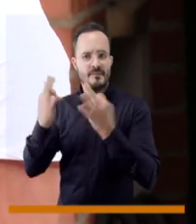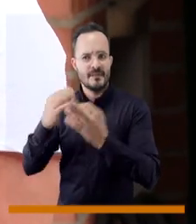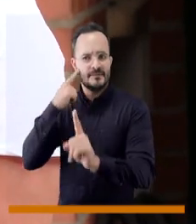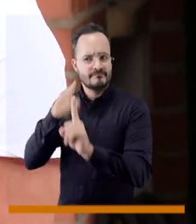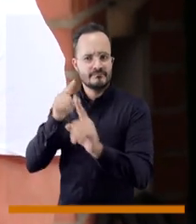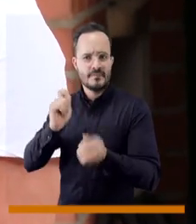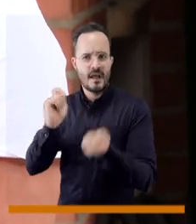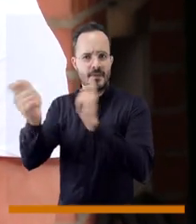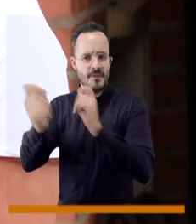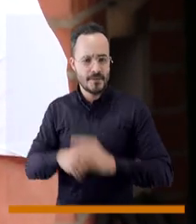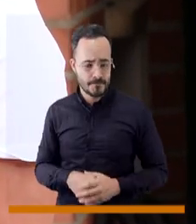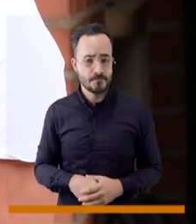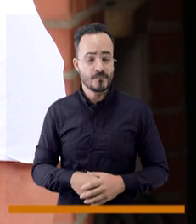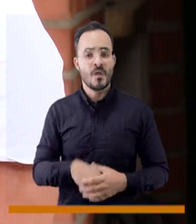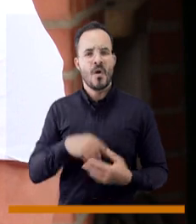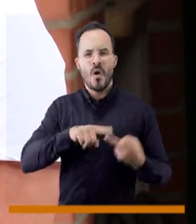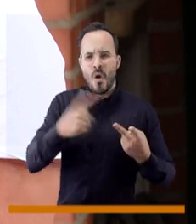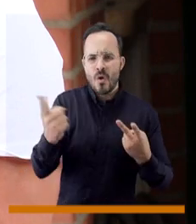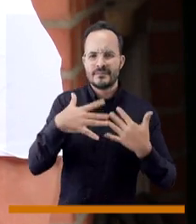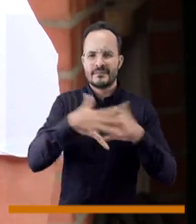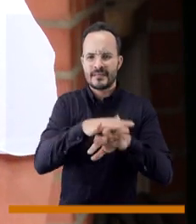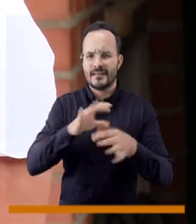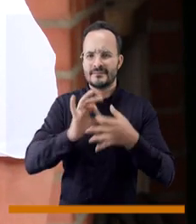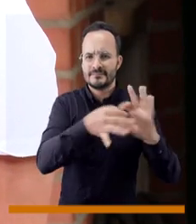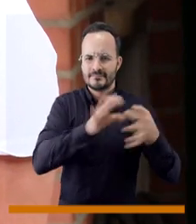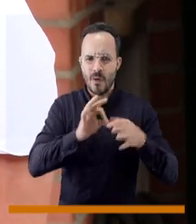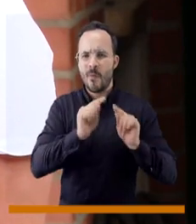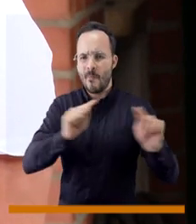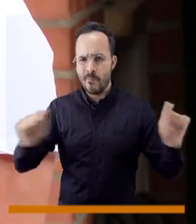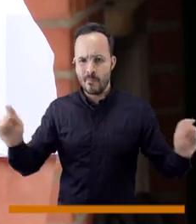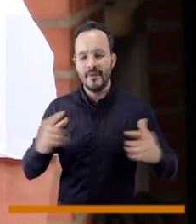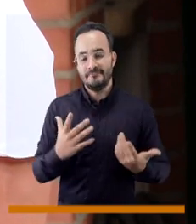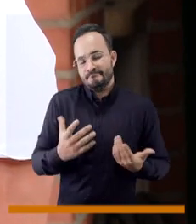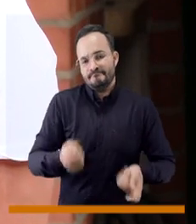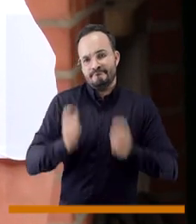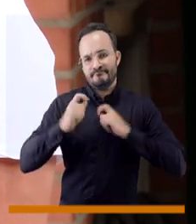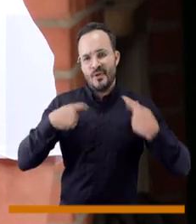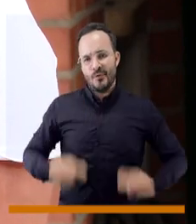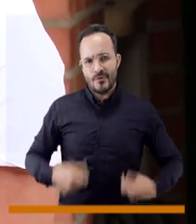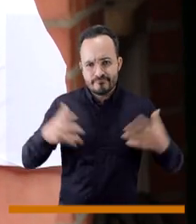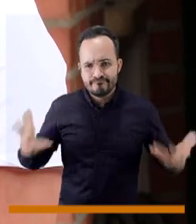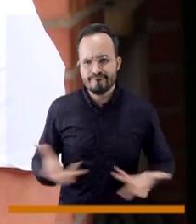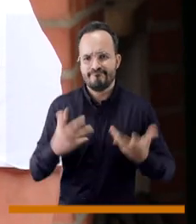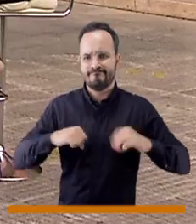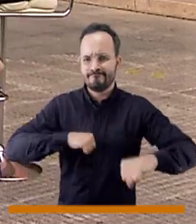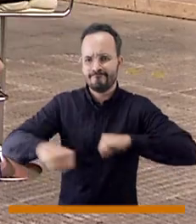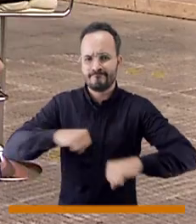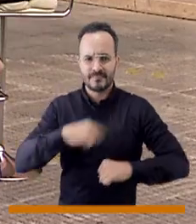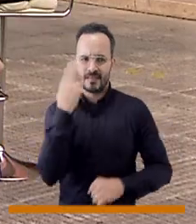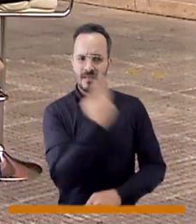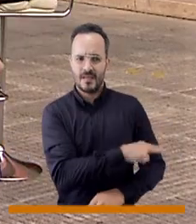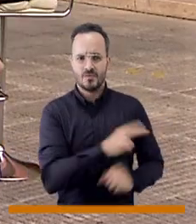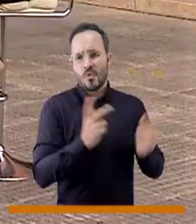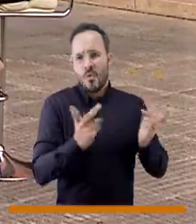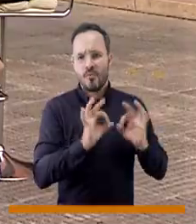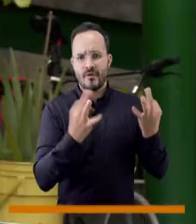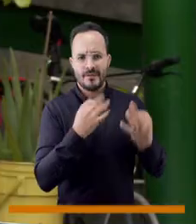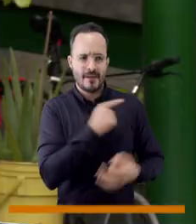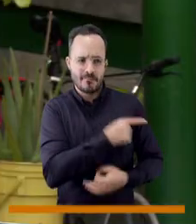Cambio, incluyéndonos, pues, principalmente como familias liderando los procesos de nuestros hijos. Excelente.